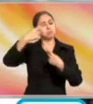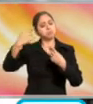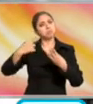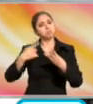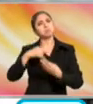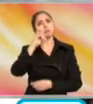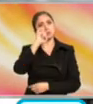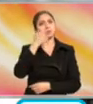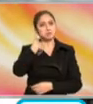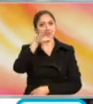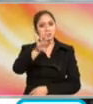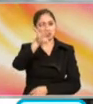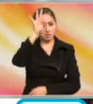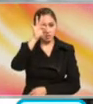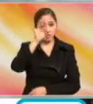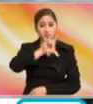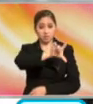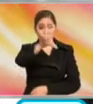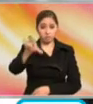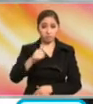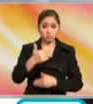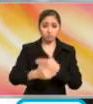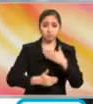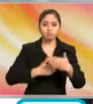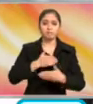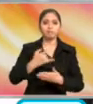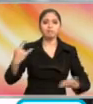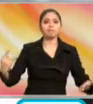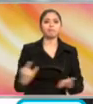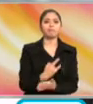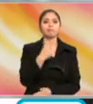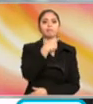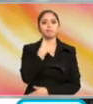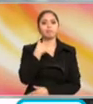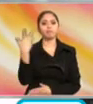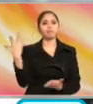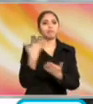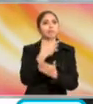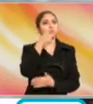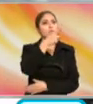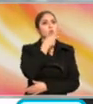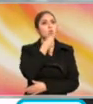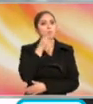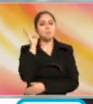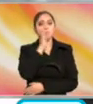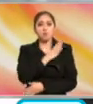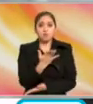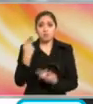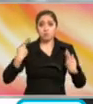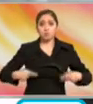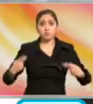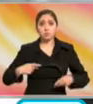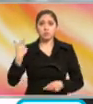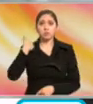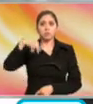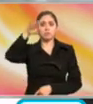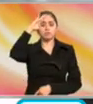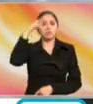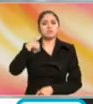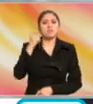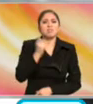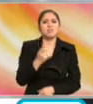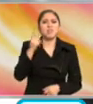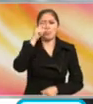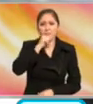mañana pues resulta que fue un bandido. Sí. Entonces la gente empieza, ¿qué está fallando, no? ¿Qué está, y es un